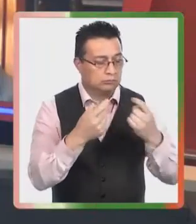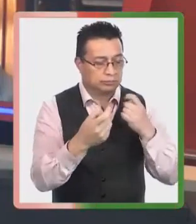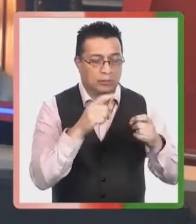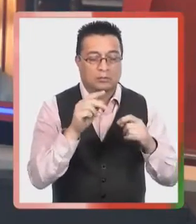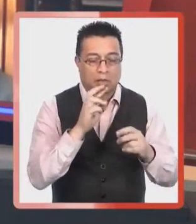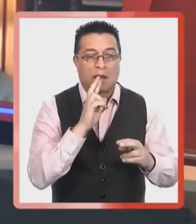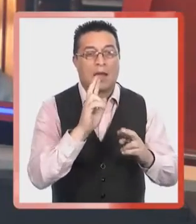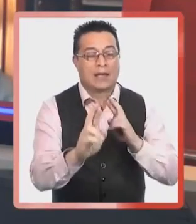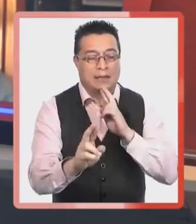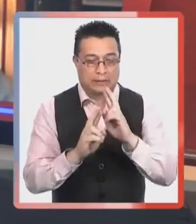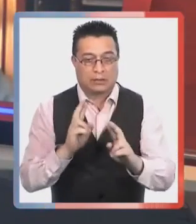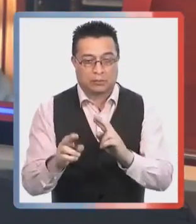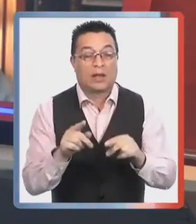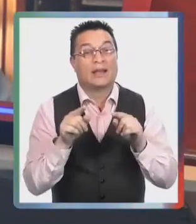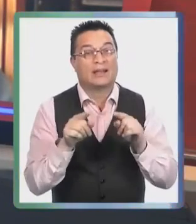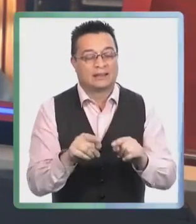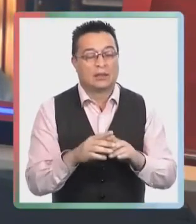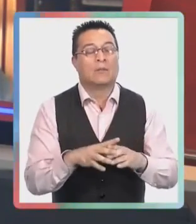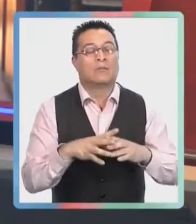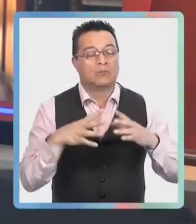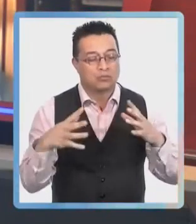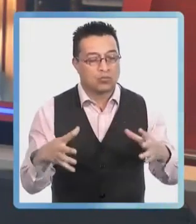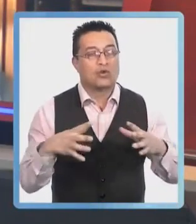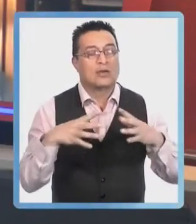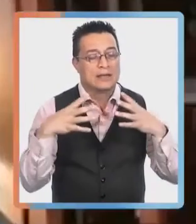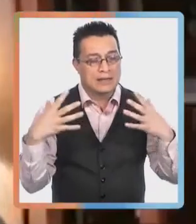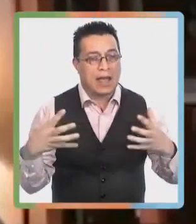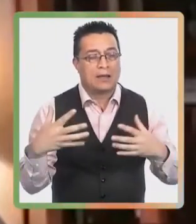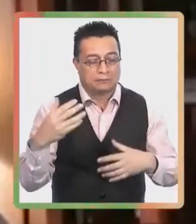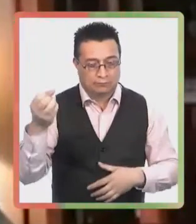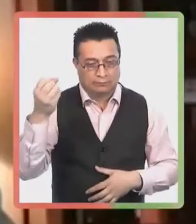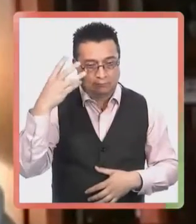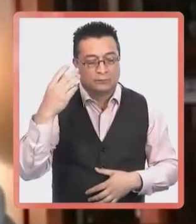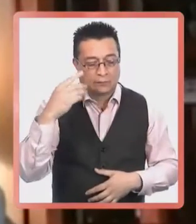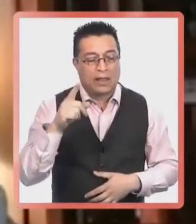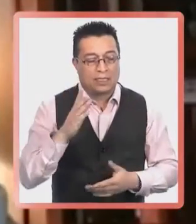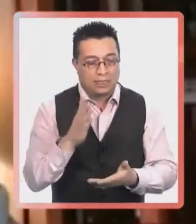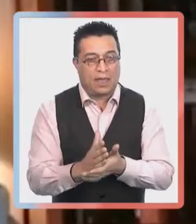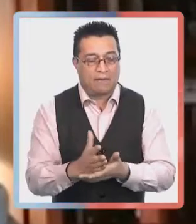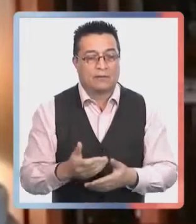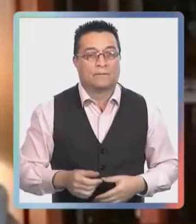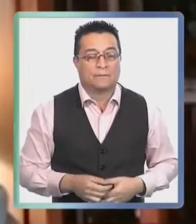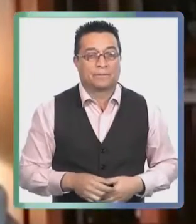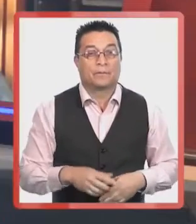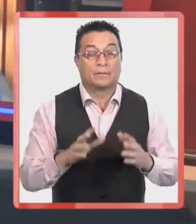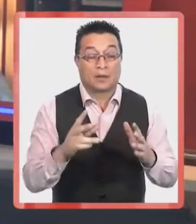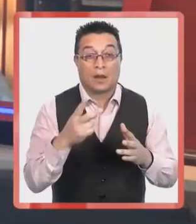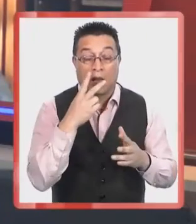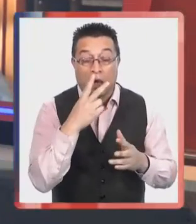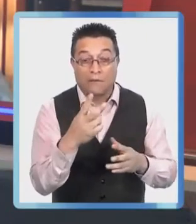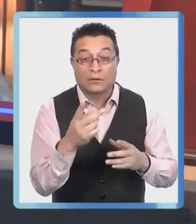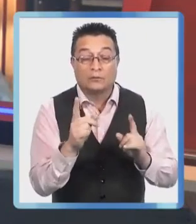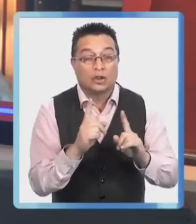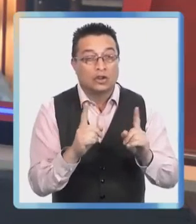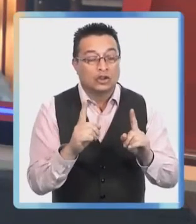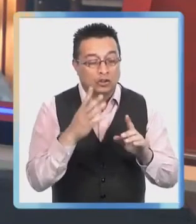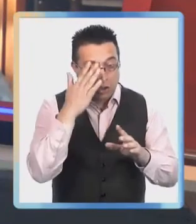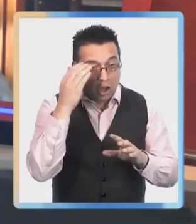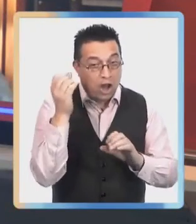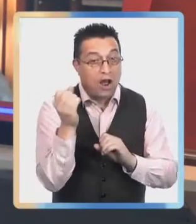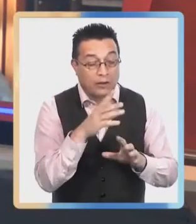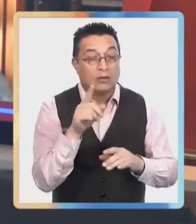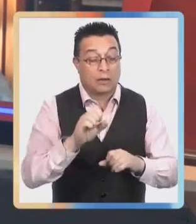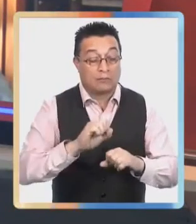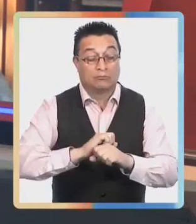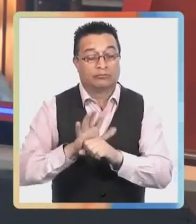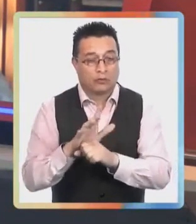escrutinio, responder. Yo creo que eso es exacto. una gran lección que yo aprendí. A ver, no dejar pasar que